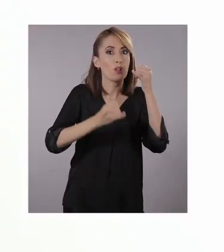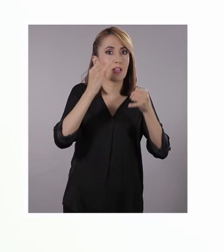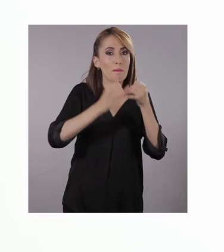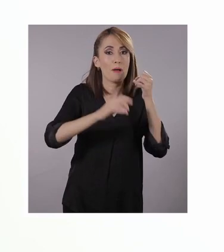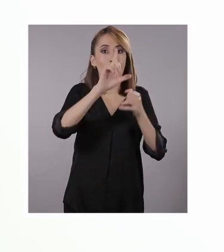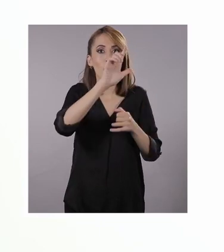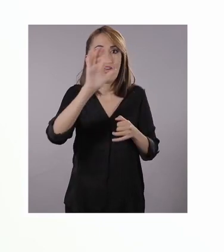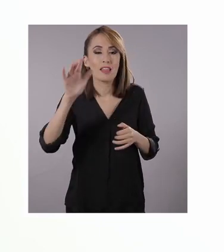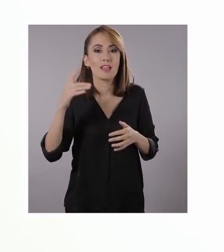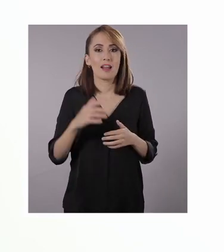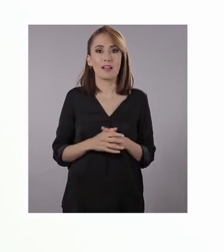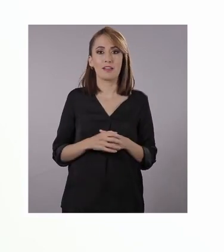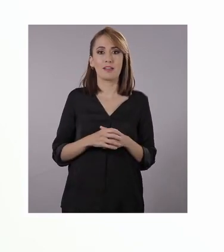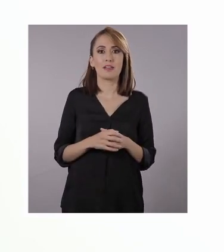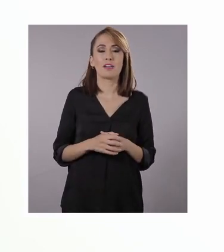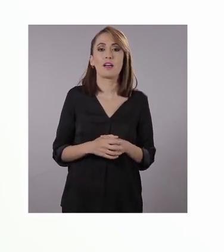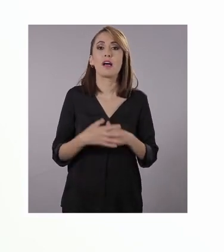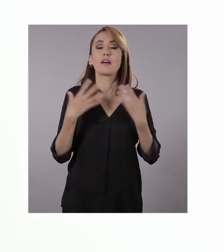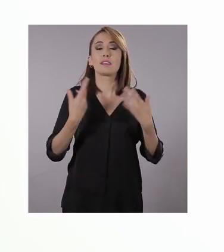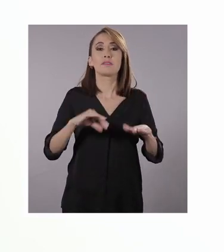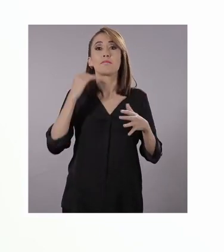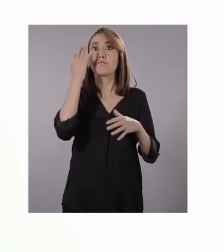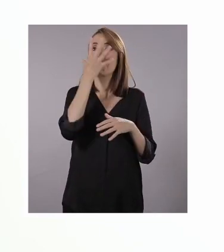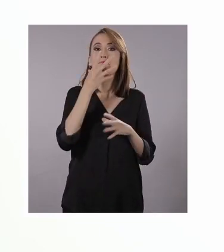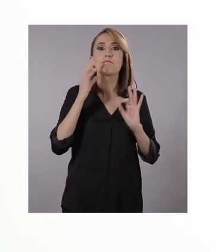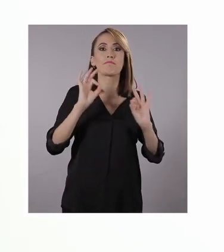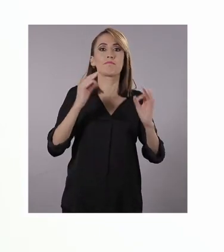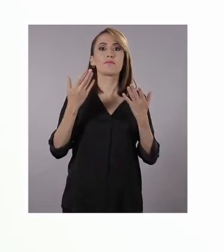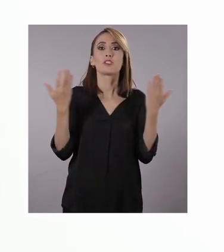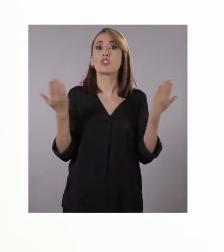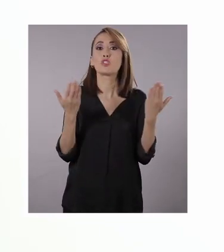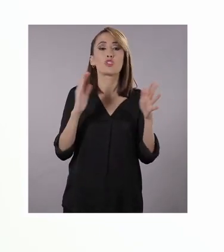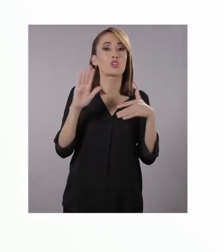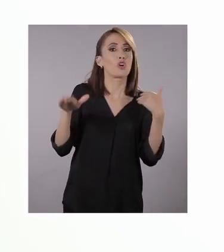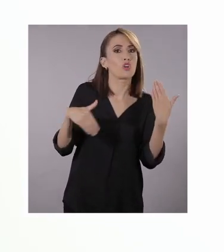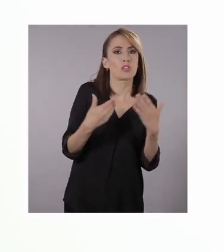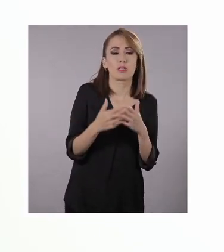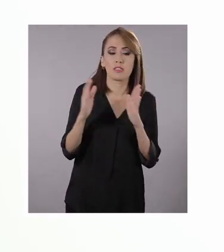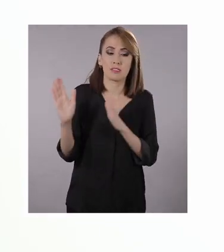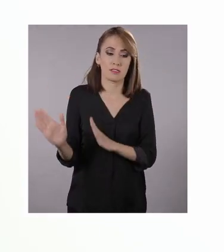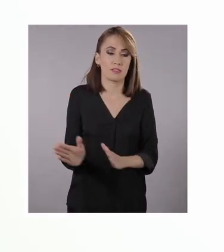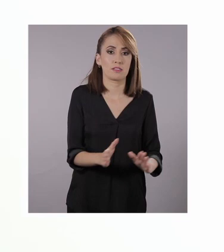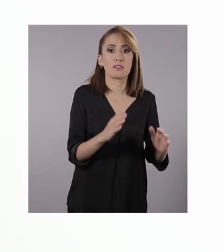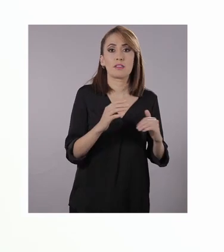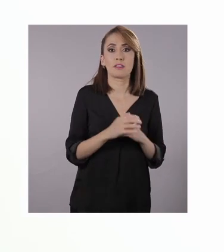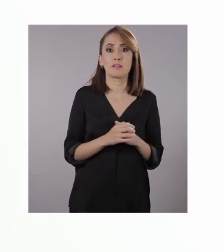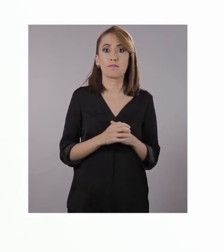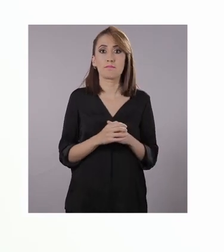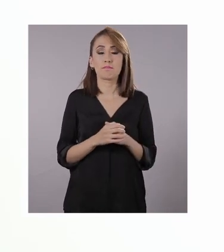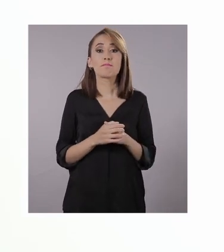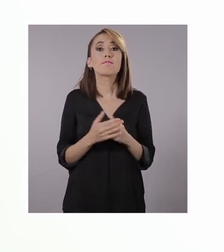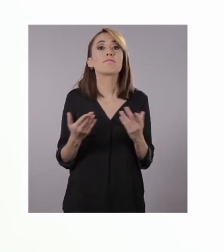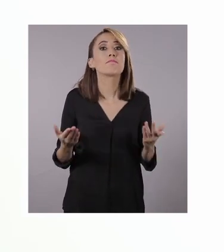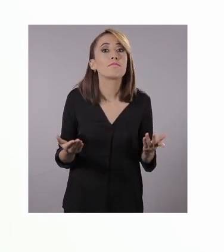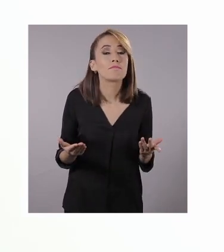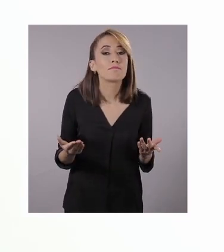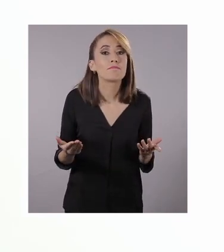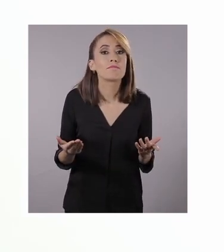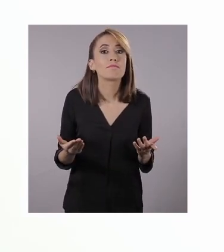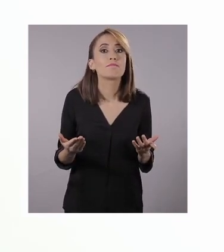Ok, ya vamos a terminar. ¡Qué genial! Este acróstico está perfecto. Es una maravilla. Donde quiera que vayan...